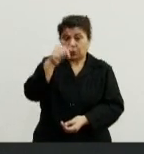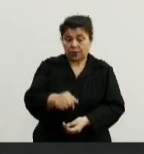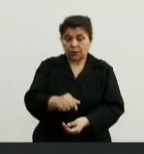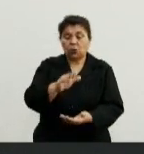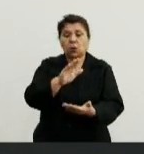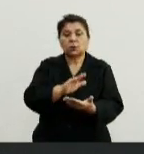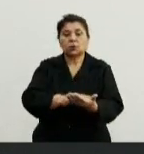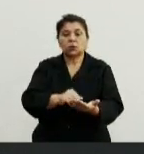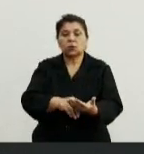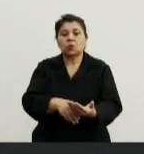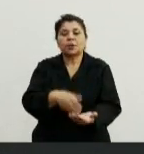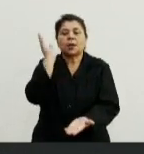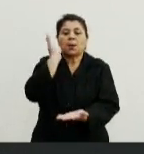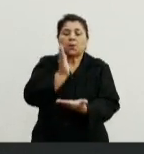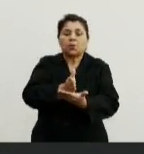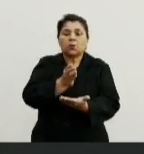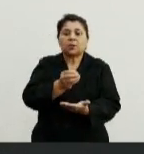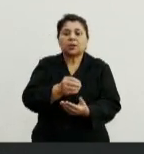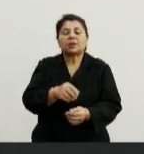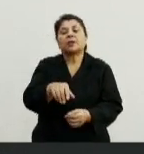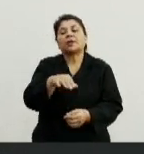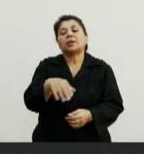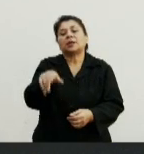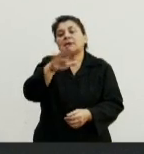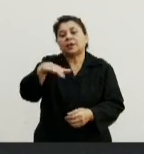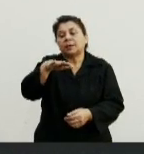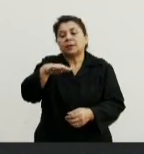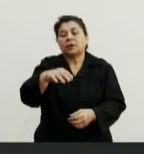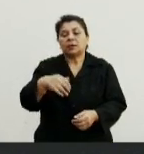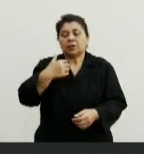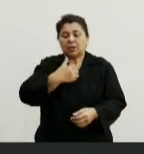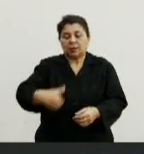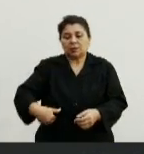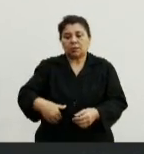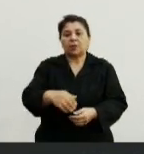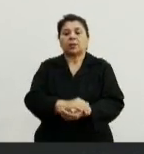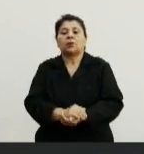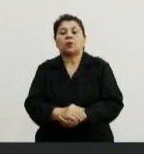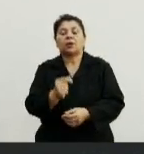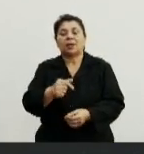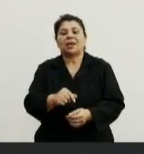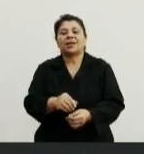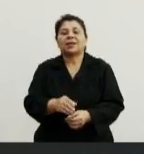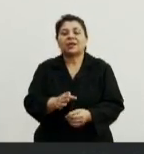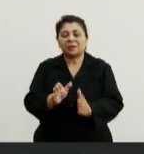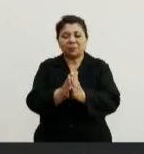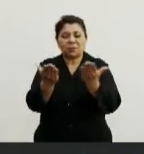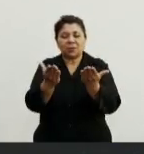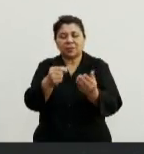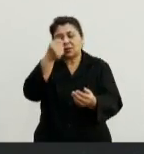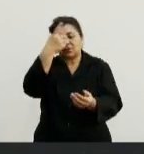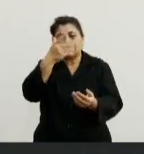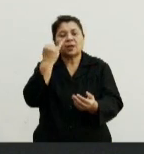apercibimientos de normas provinciales y normas nacionales que están establecidas y publicadas en los boletines oficiales de la nación y de la provincia